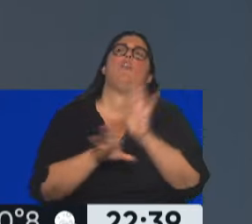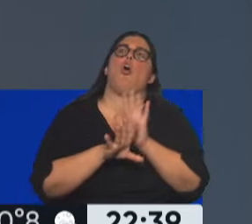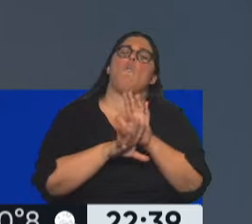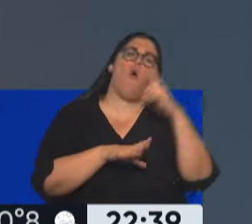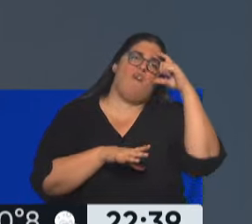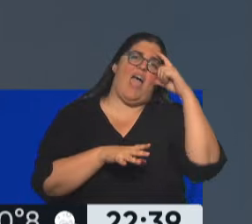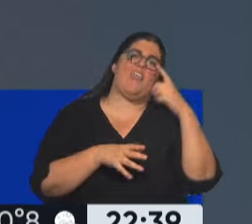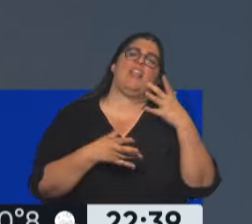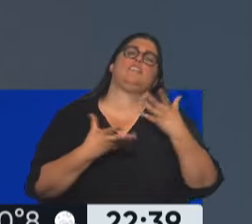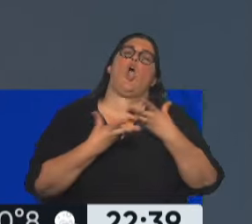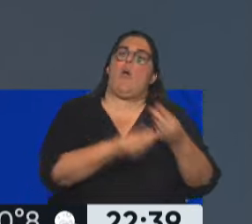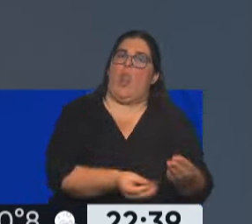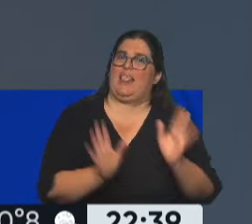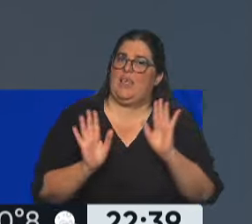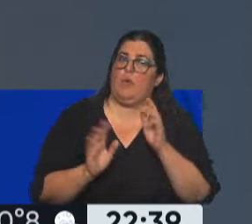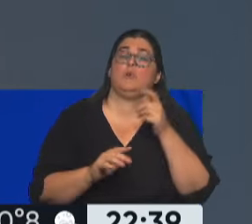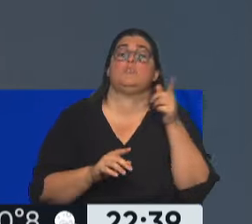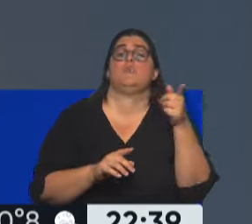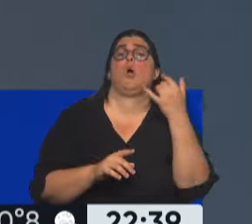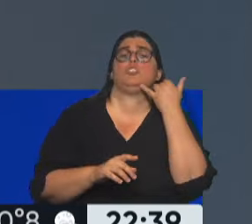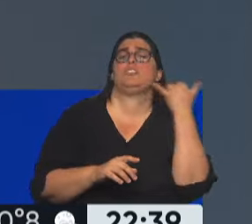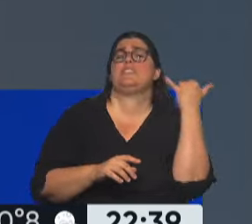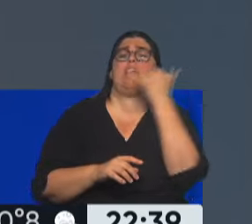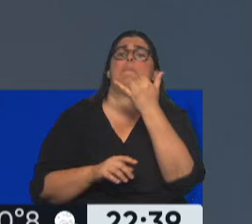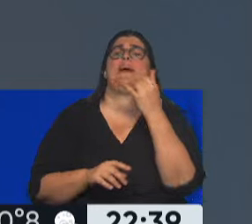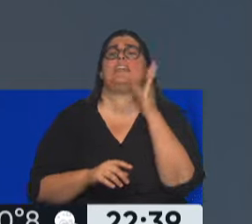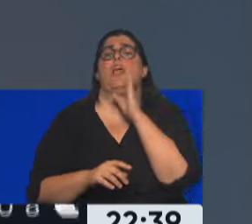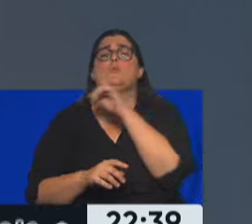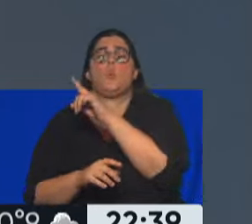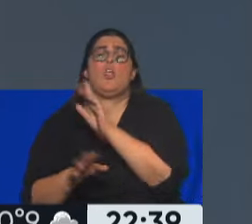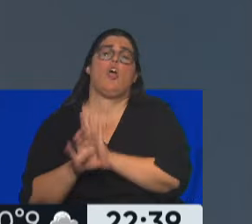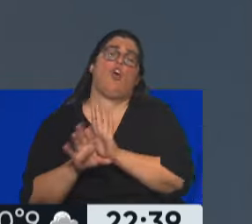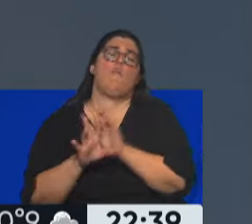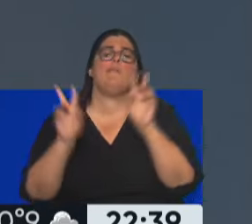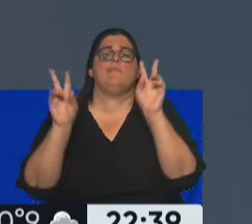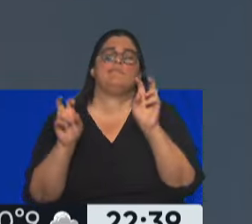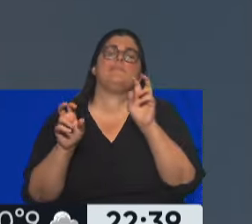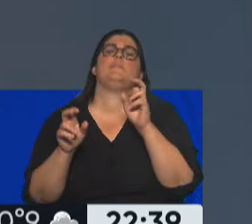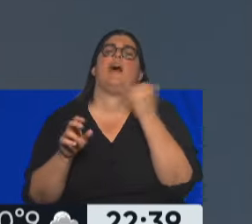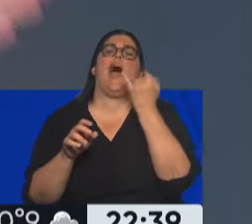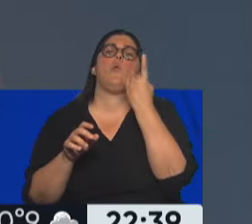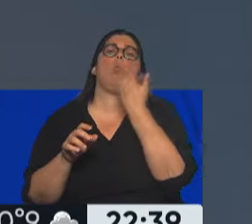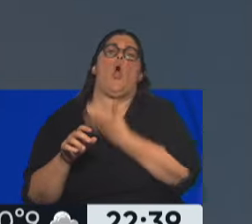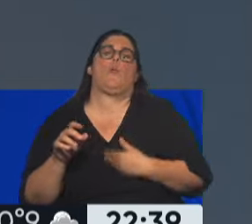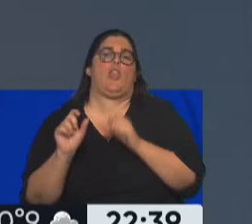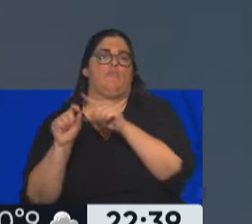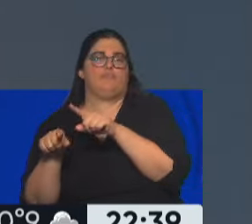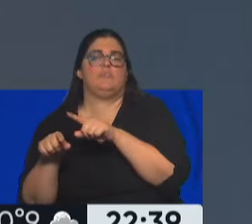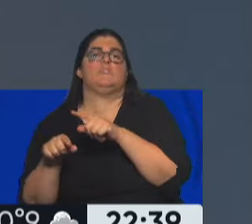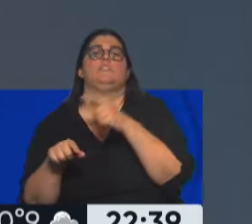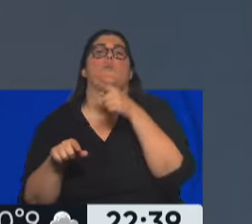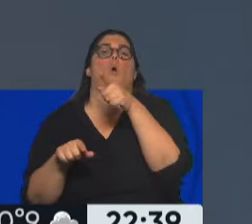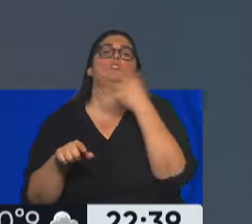vos llamás a Washington, alguien atiende un teléfono. Cuando vos llamás a Pekín, alguien atiende un teléfono. Cuando vos llamás a Bruselas, hay cuatro personas que atienden el teléfono.